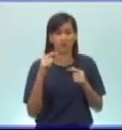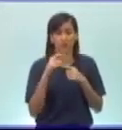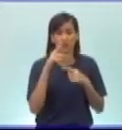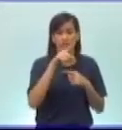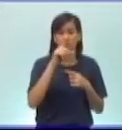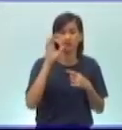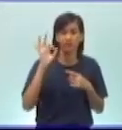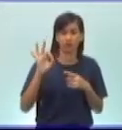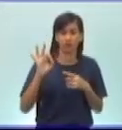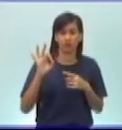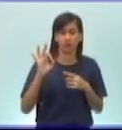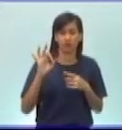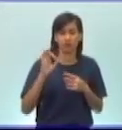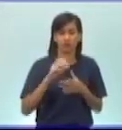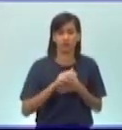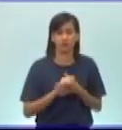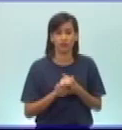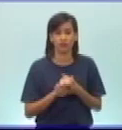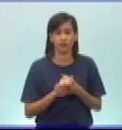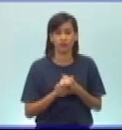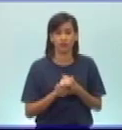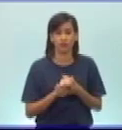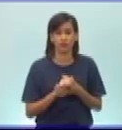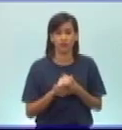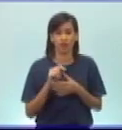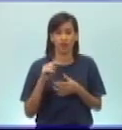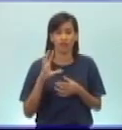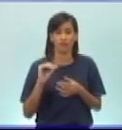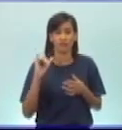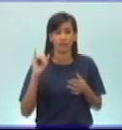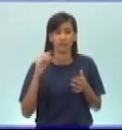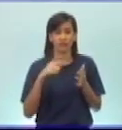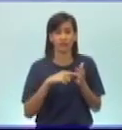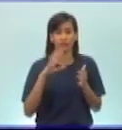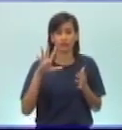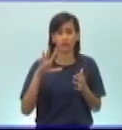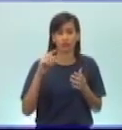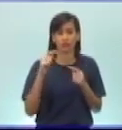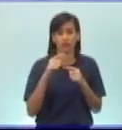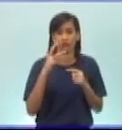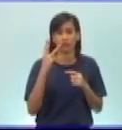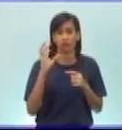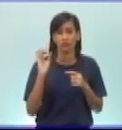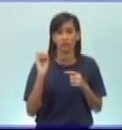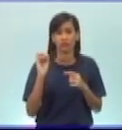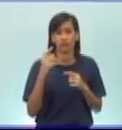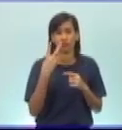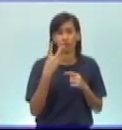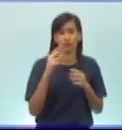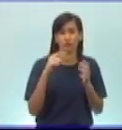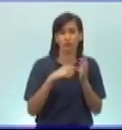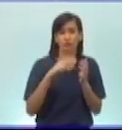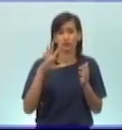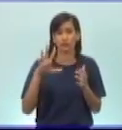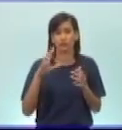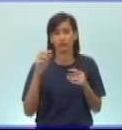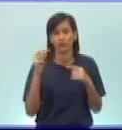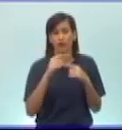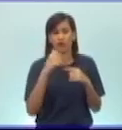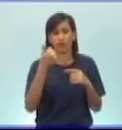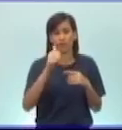18. Acá decimos 6 por 5 es igual a 30, por lo tanto 2 por 5 es igual a